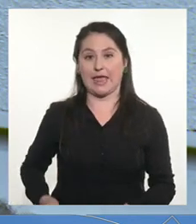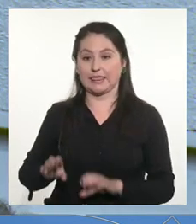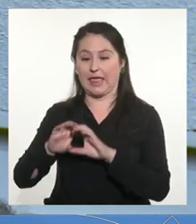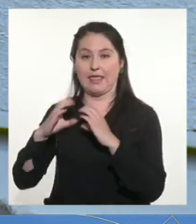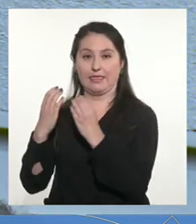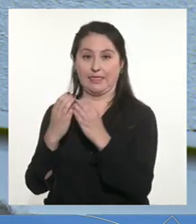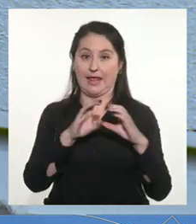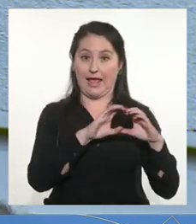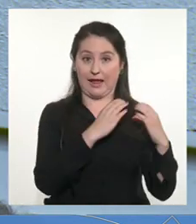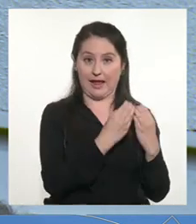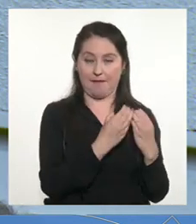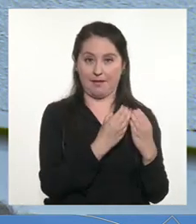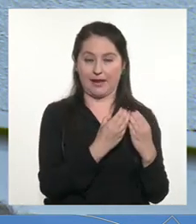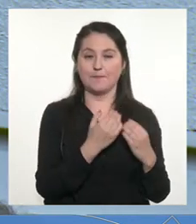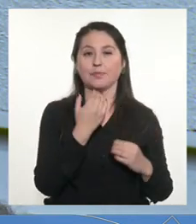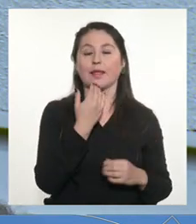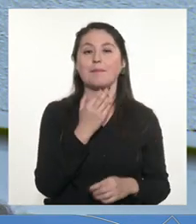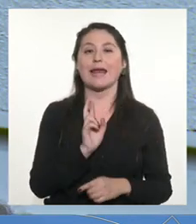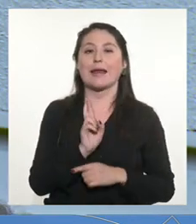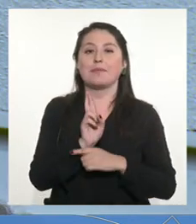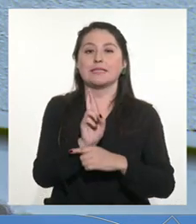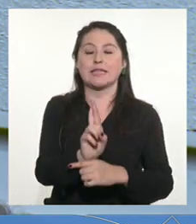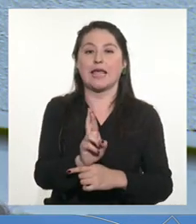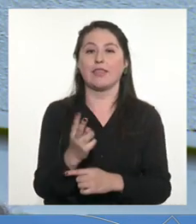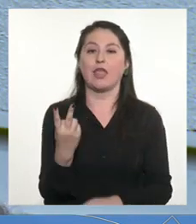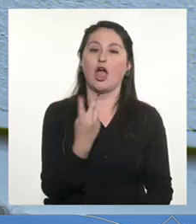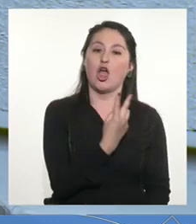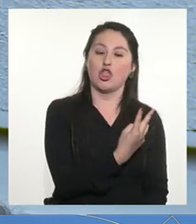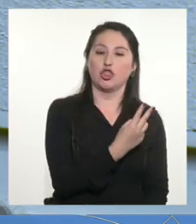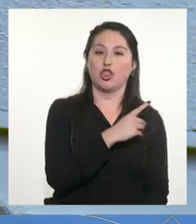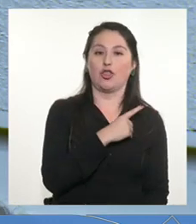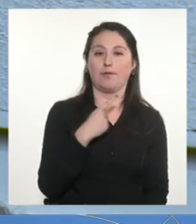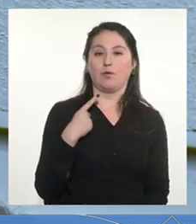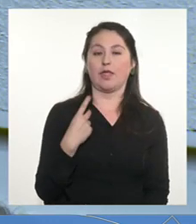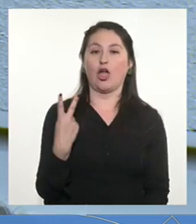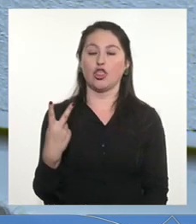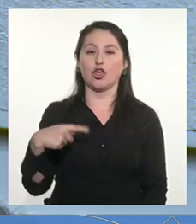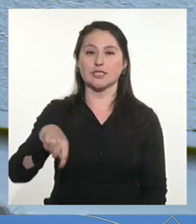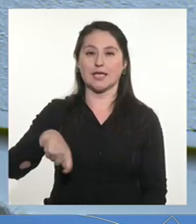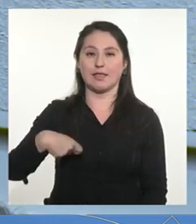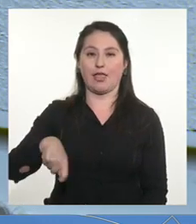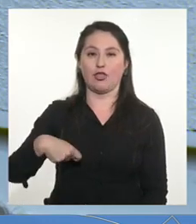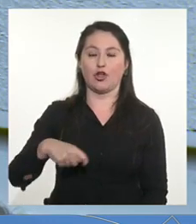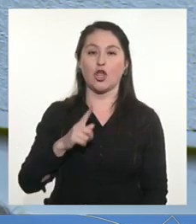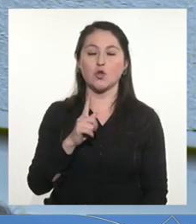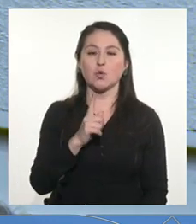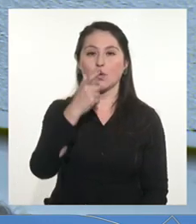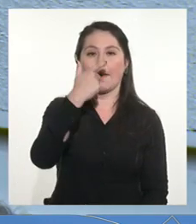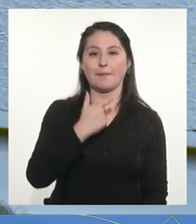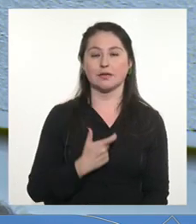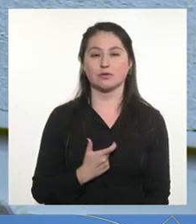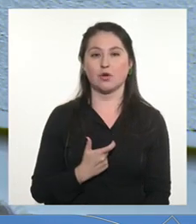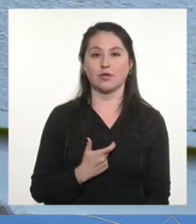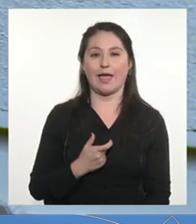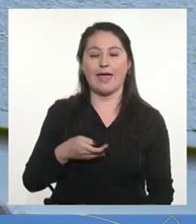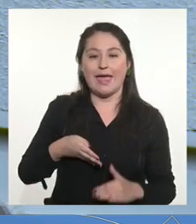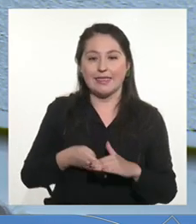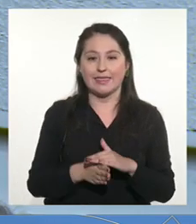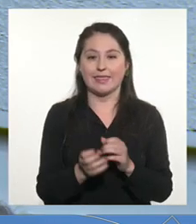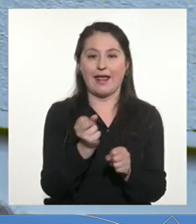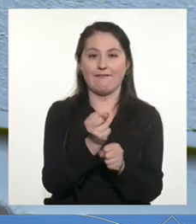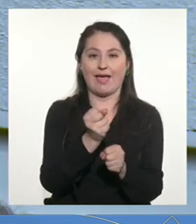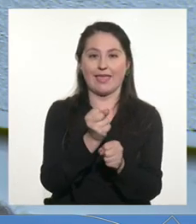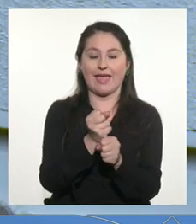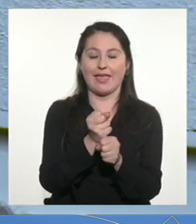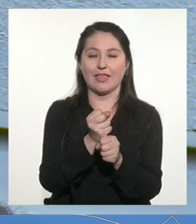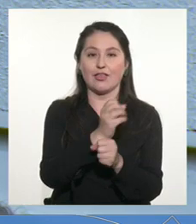sino que también al representante a dos diputados y dos senadores y también a una persona que trabaje dentro de la biblioteca del congreso